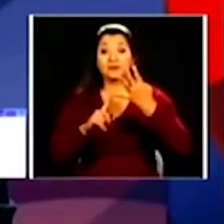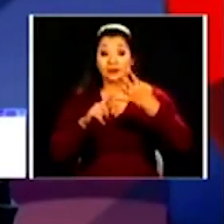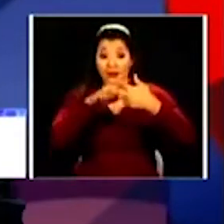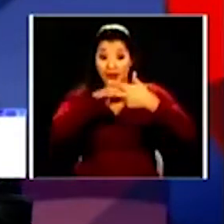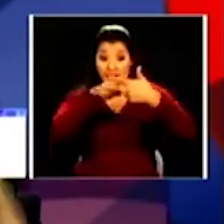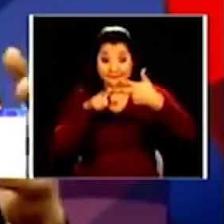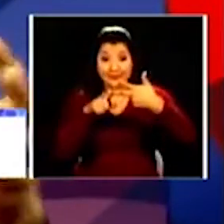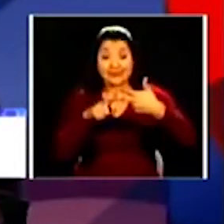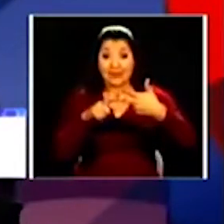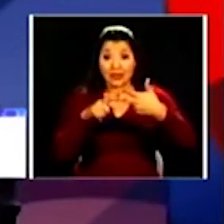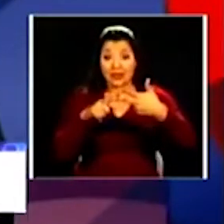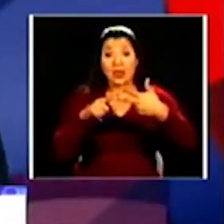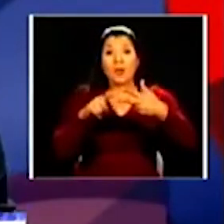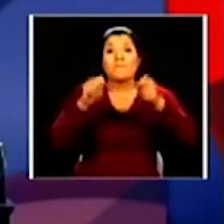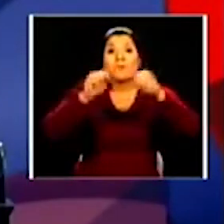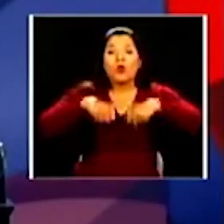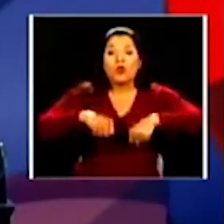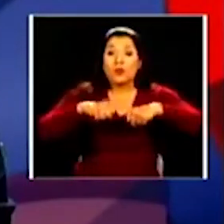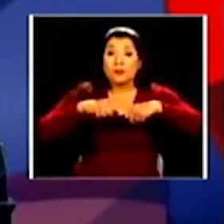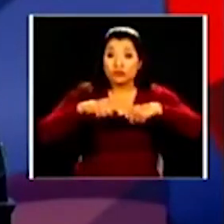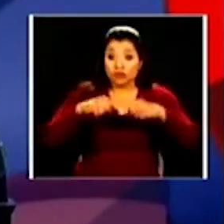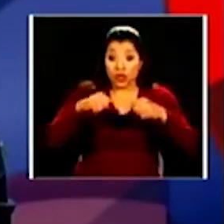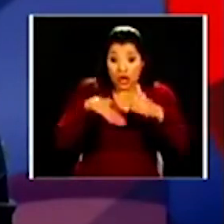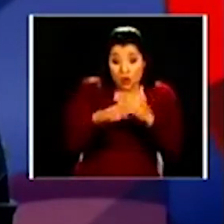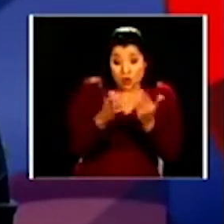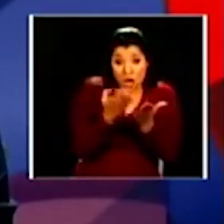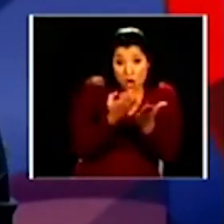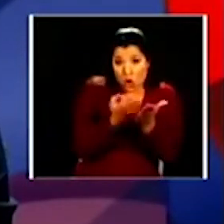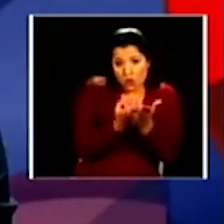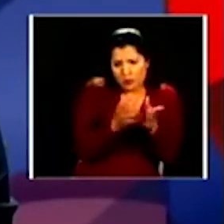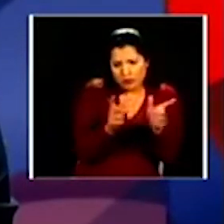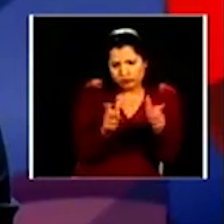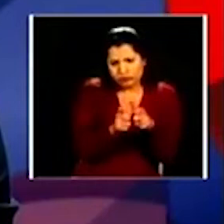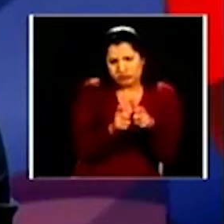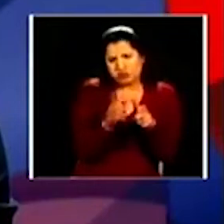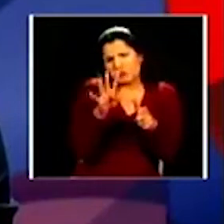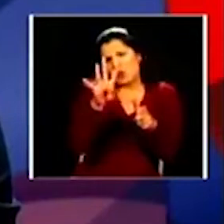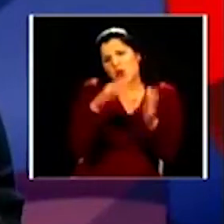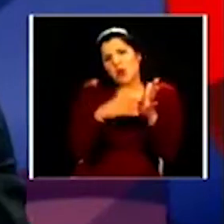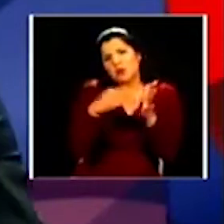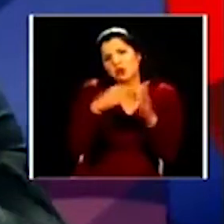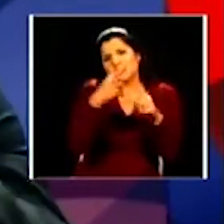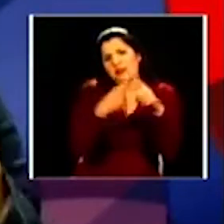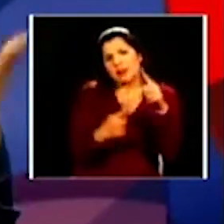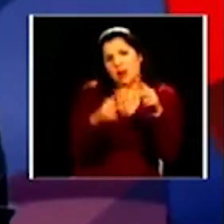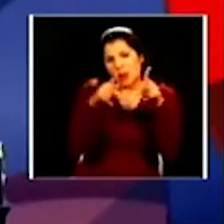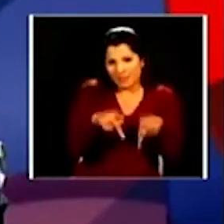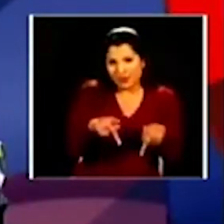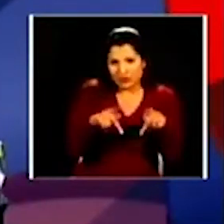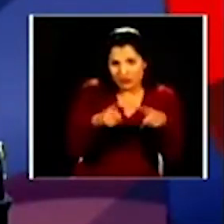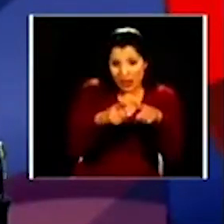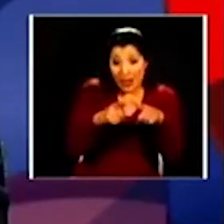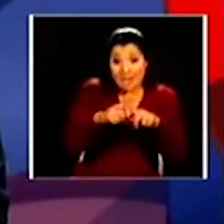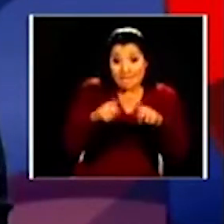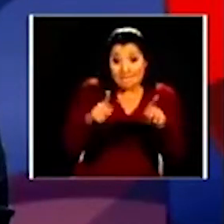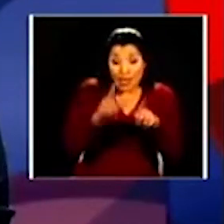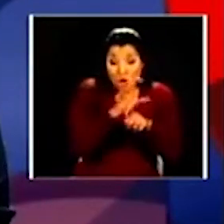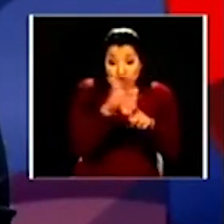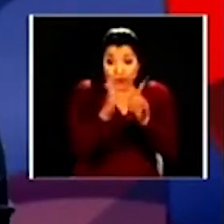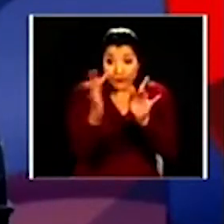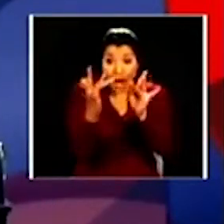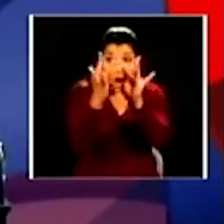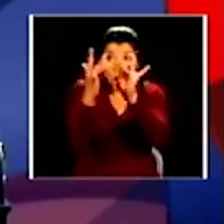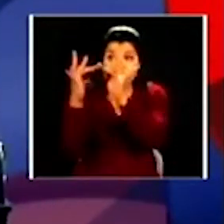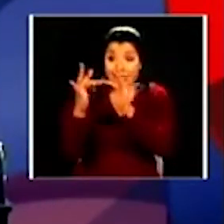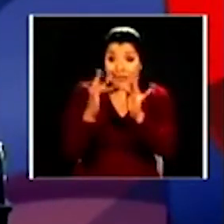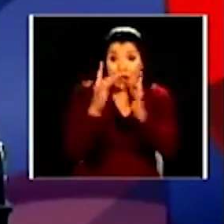generaremos en una economía relativamente pequeña, de cerca de 4,5 millones de habitantes, pero conectada al mundo, un nicho de alto